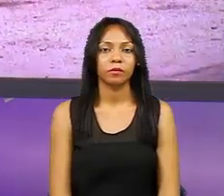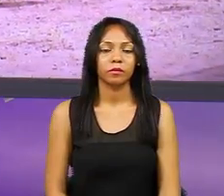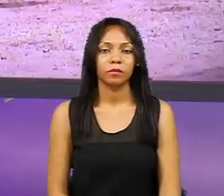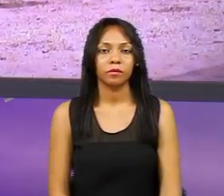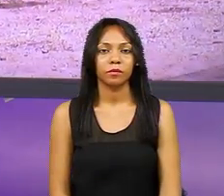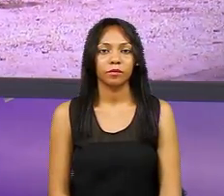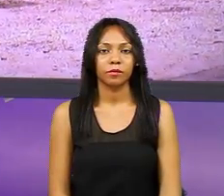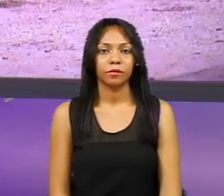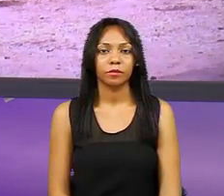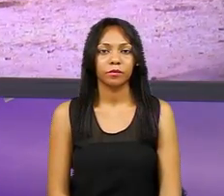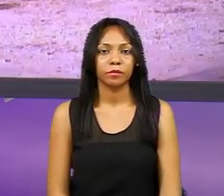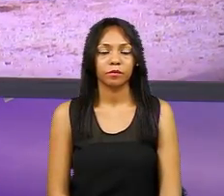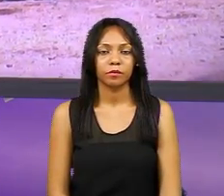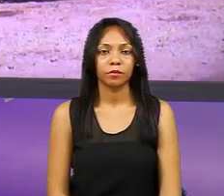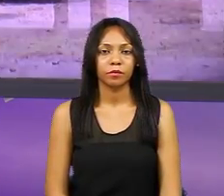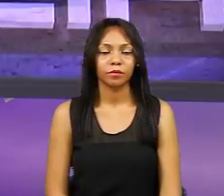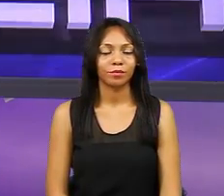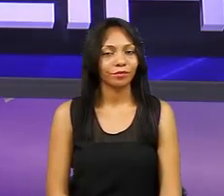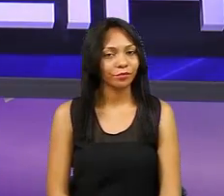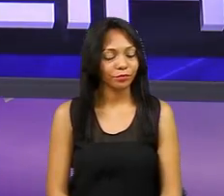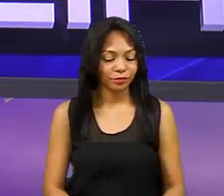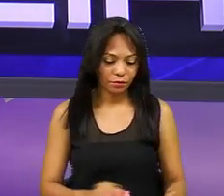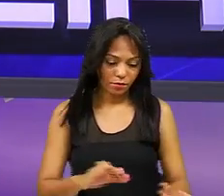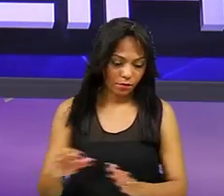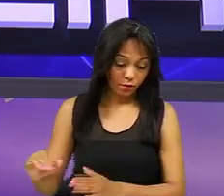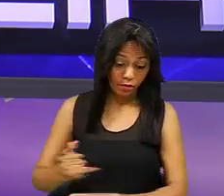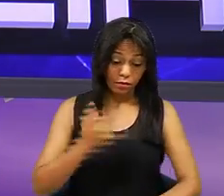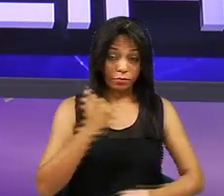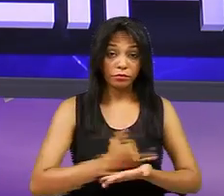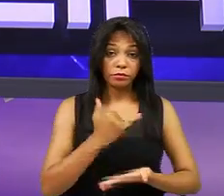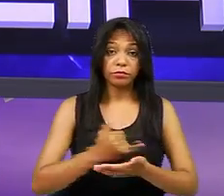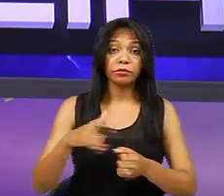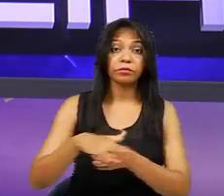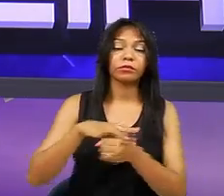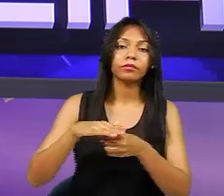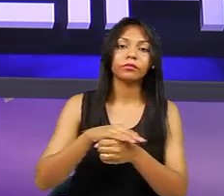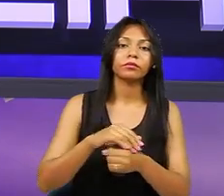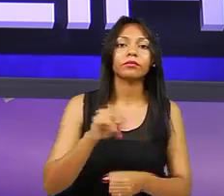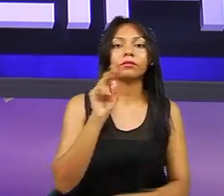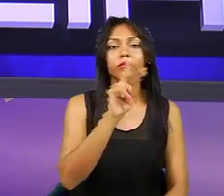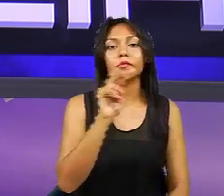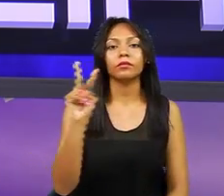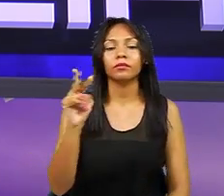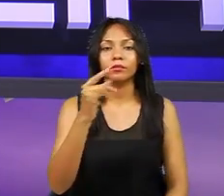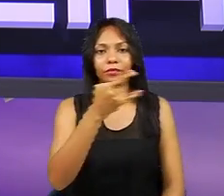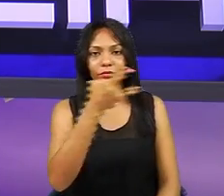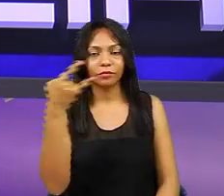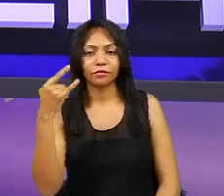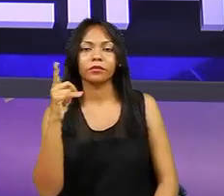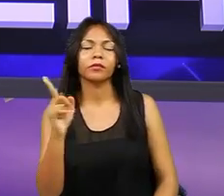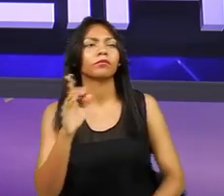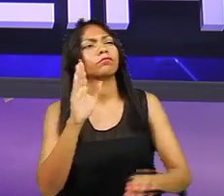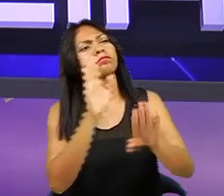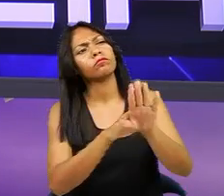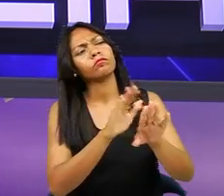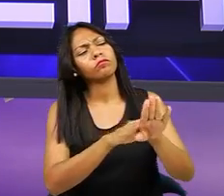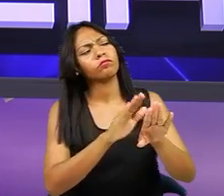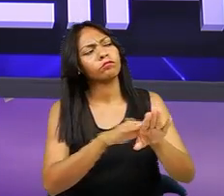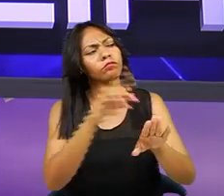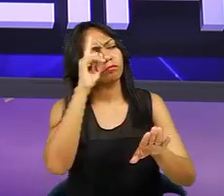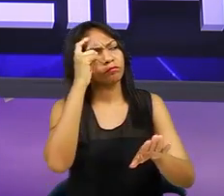En otras informaciones, Junta de Acción Comunal del barrio 22 de marzo, en la comuna 3 de Barranca Bermeja, pide al gobierno municipal pronunciarse